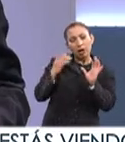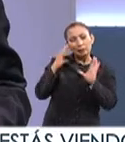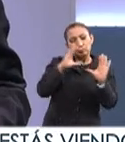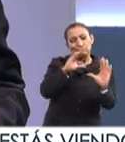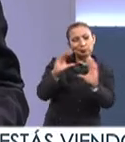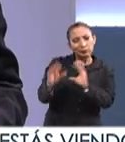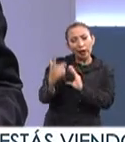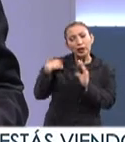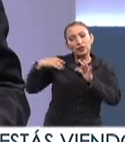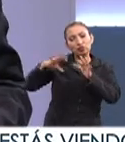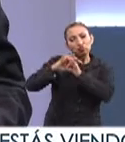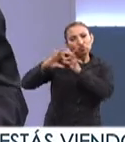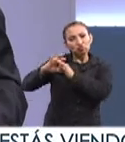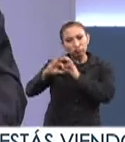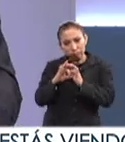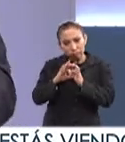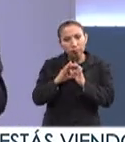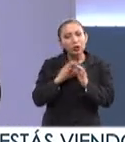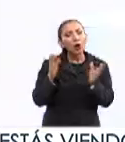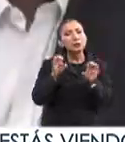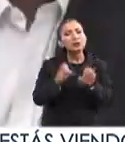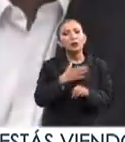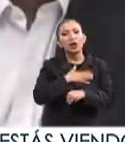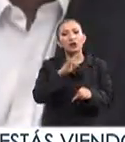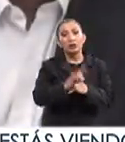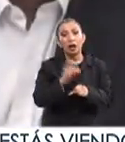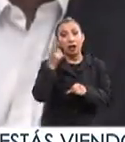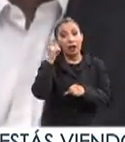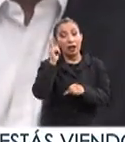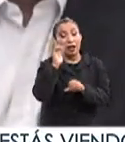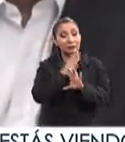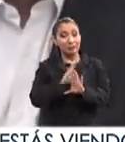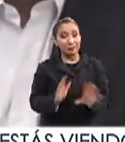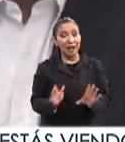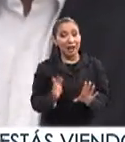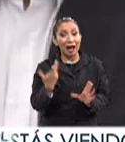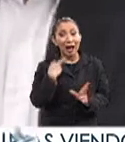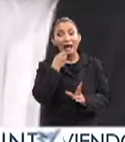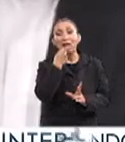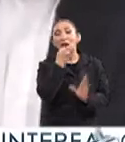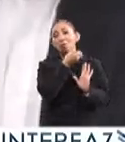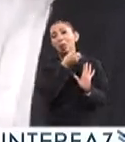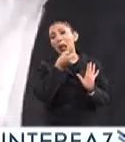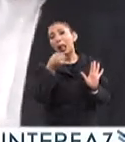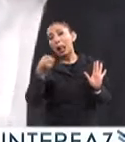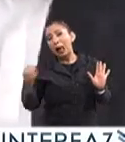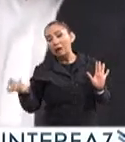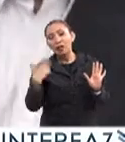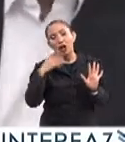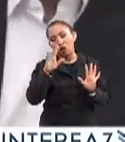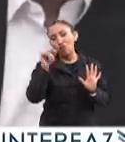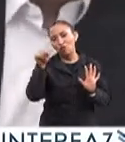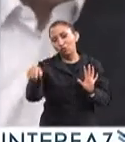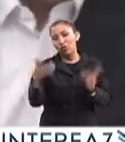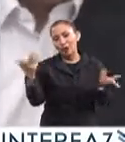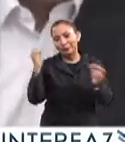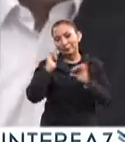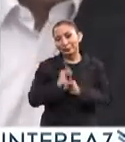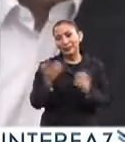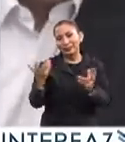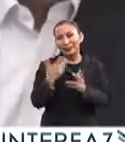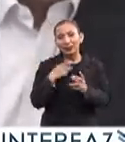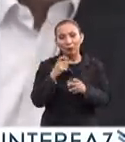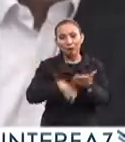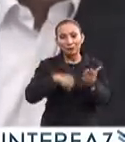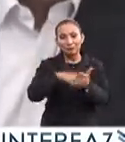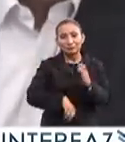y Sumativa. ¿Cómo estás? Muy buenos días. Espero haya pronunciado todo esto bien. Si no, ya contigo podremos hacer